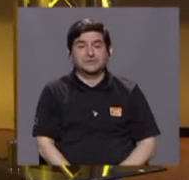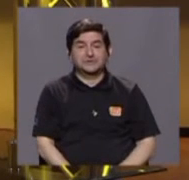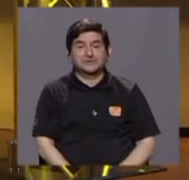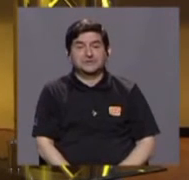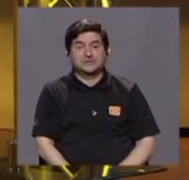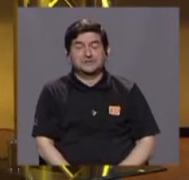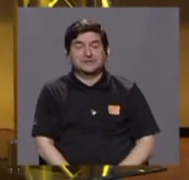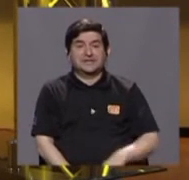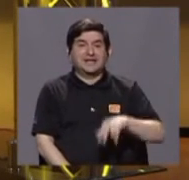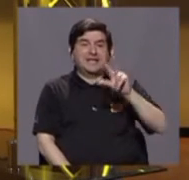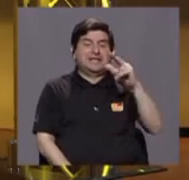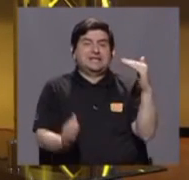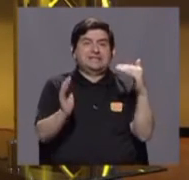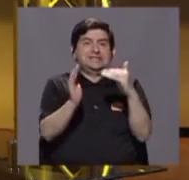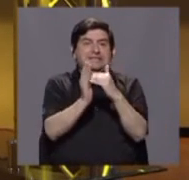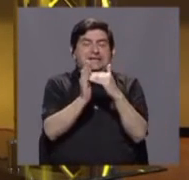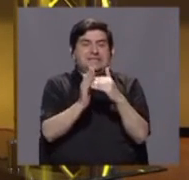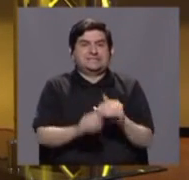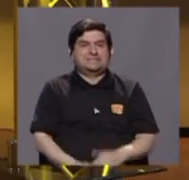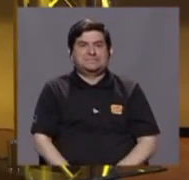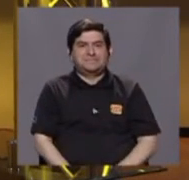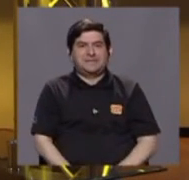pasar por 3.000